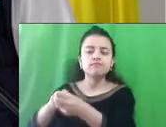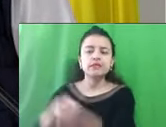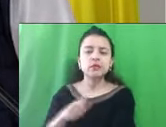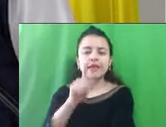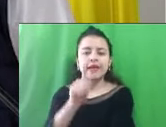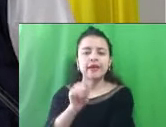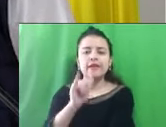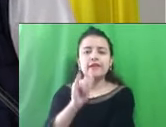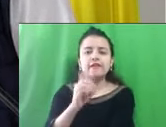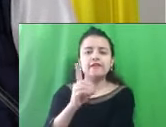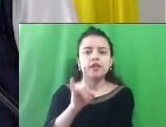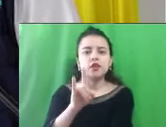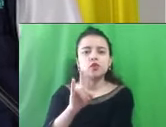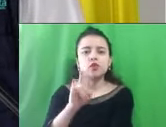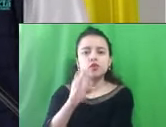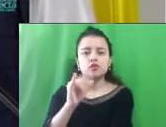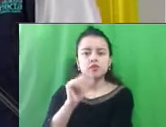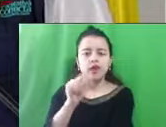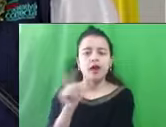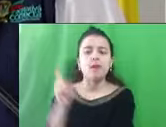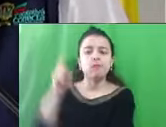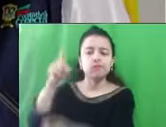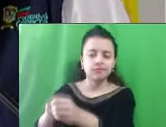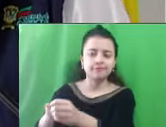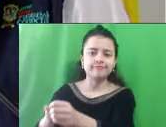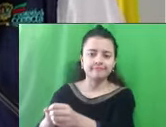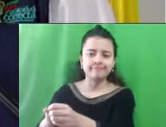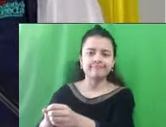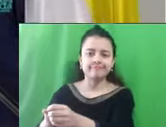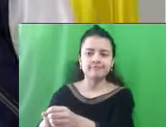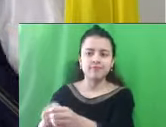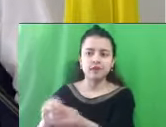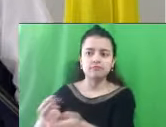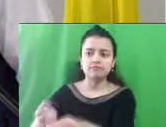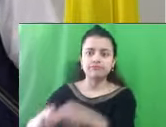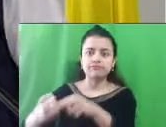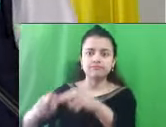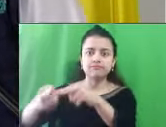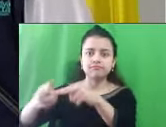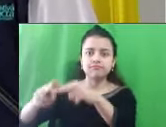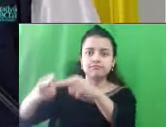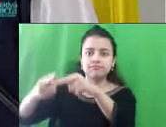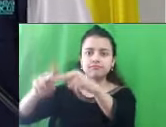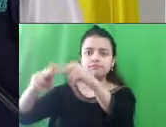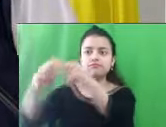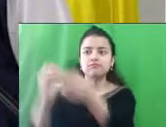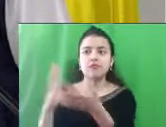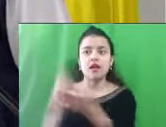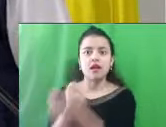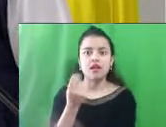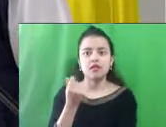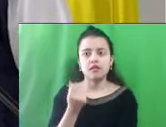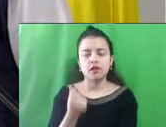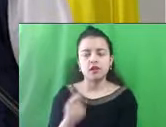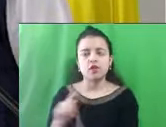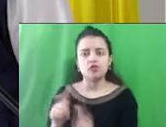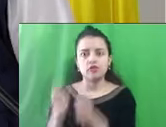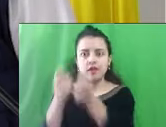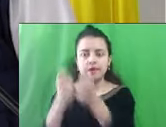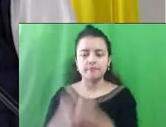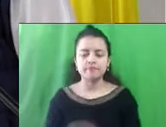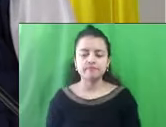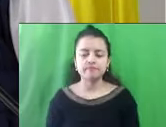anteriores. También encontramos que ante la CAR teníamos unas cuentas por pagar correspondientes